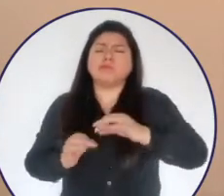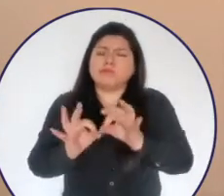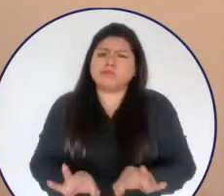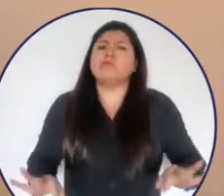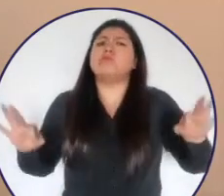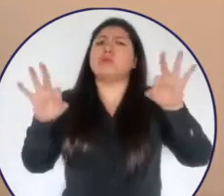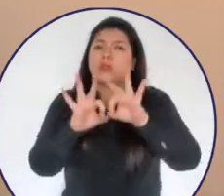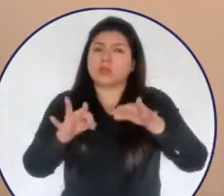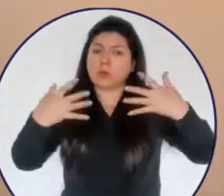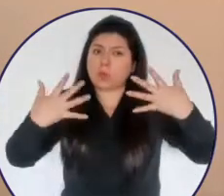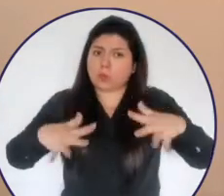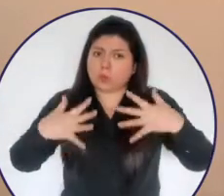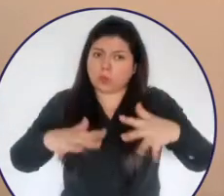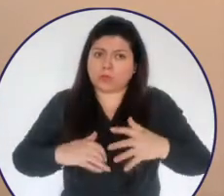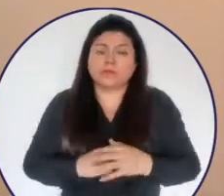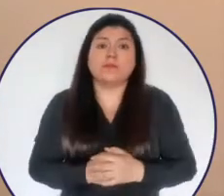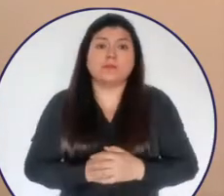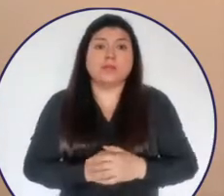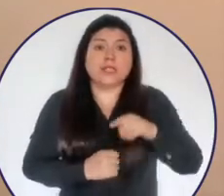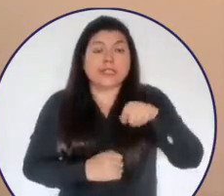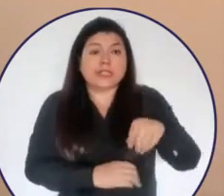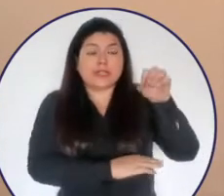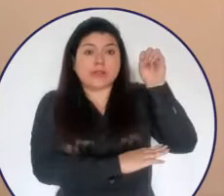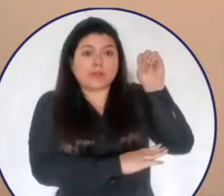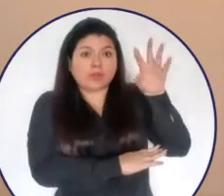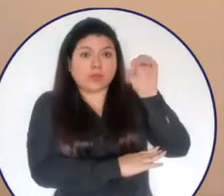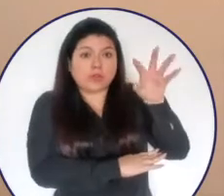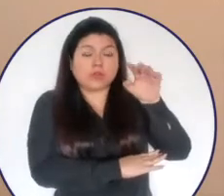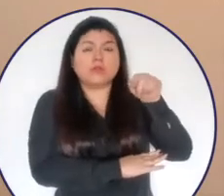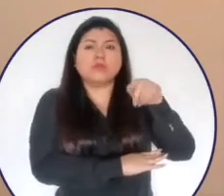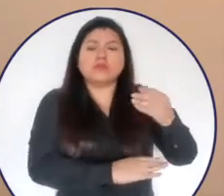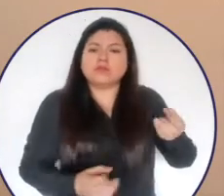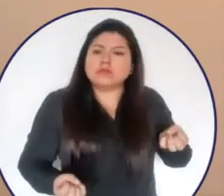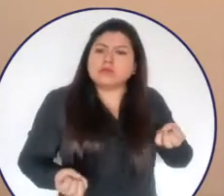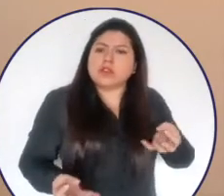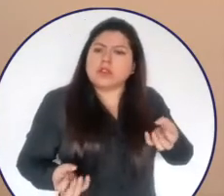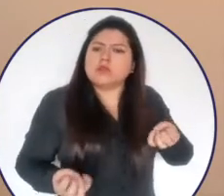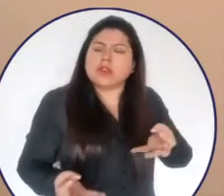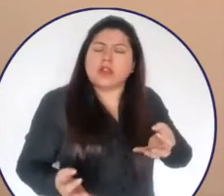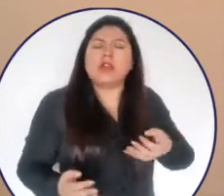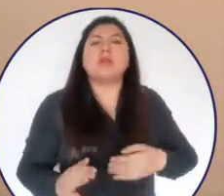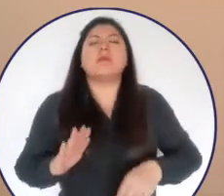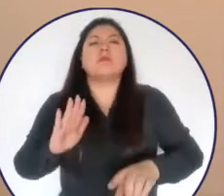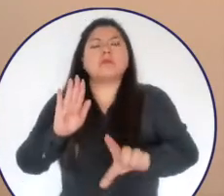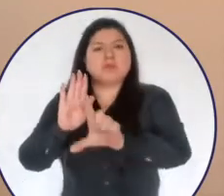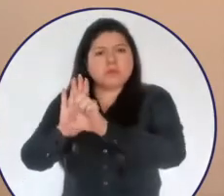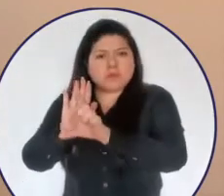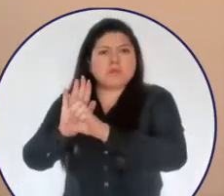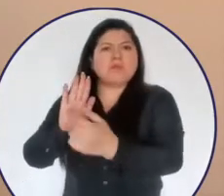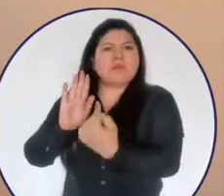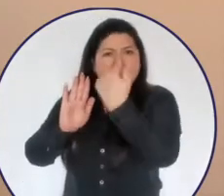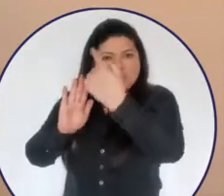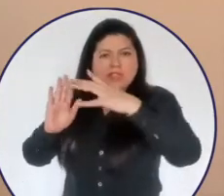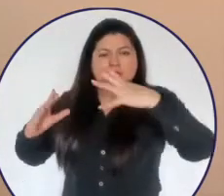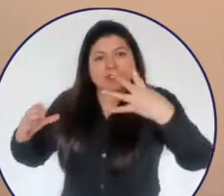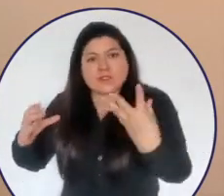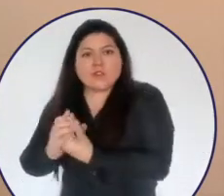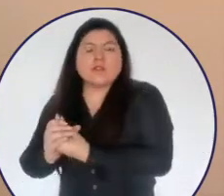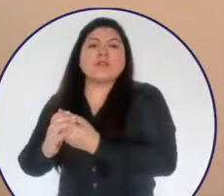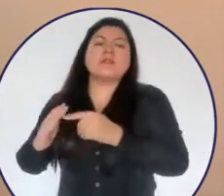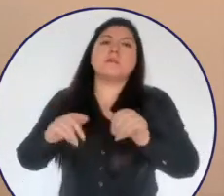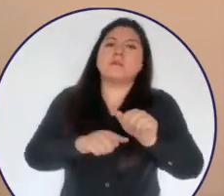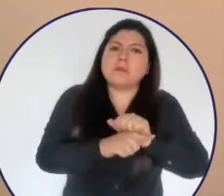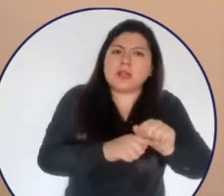las Estudiantes Cuentan. Este foro buscó promover las políticas inclusivas y las